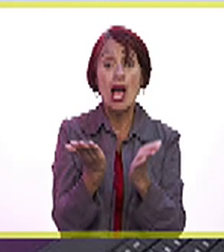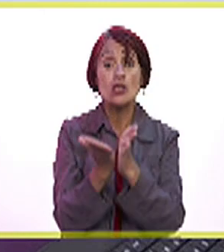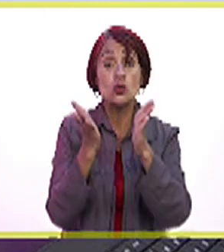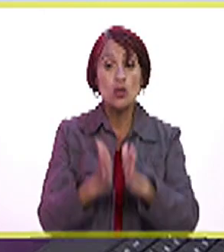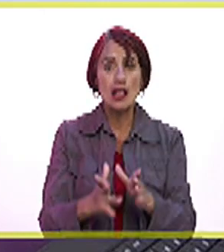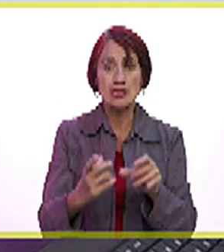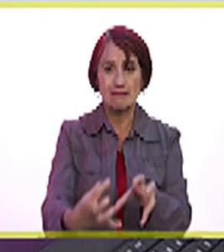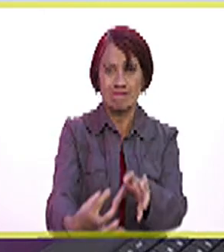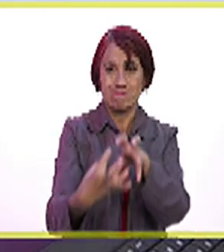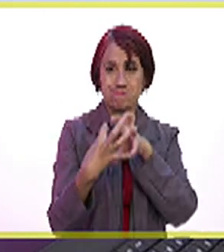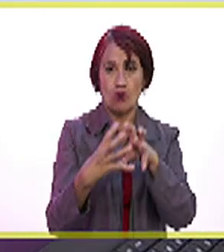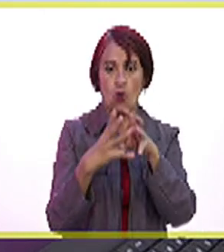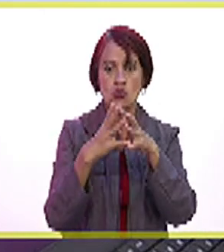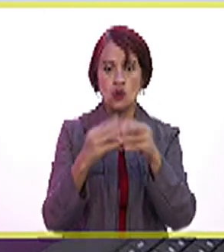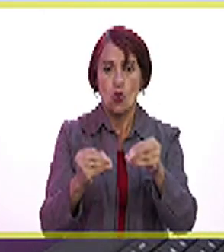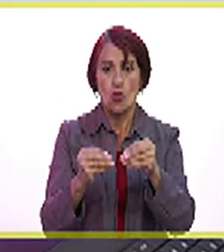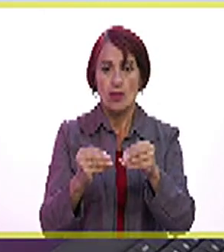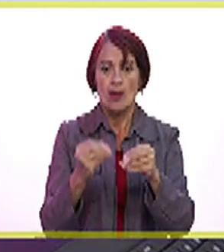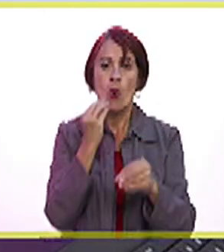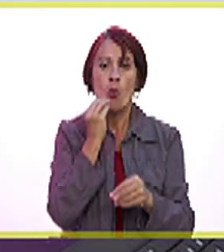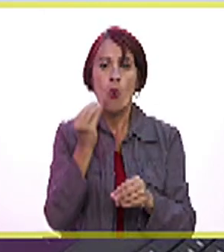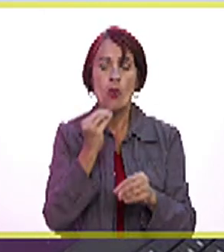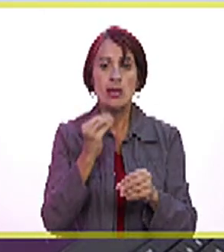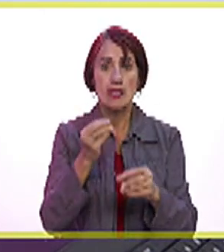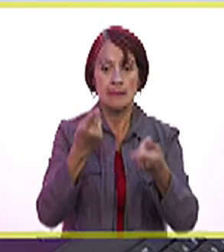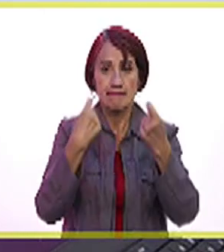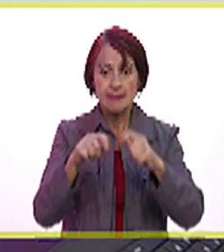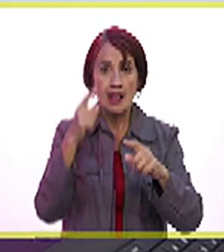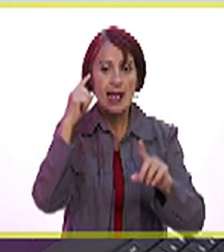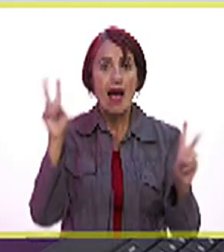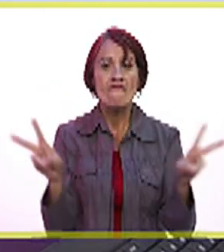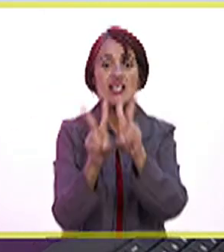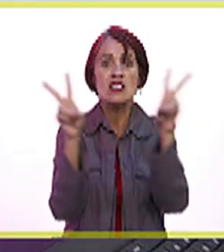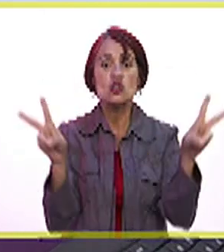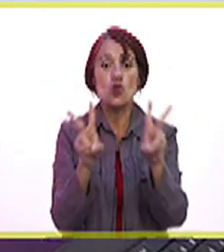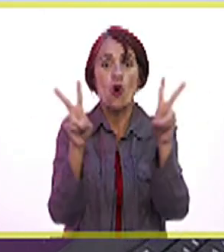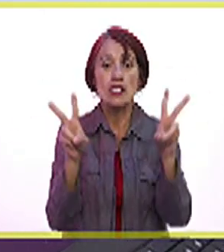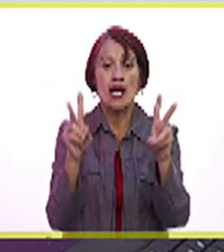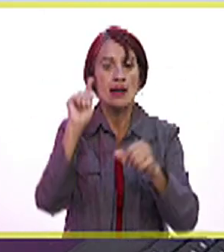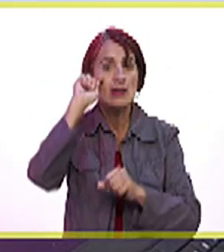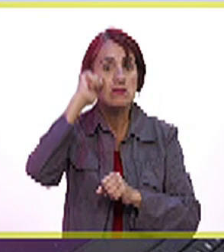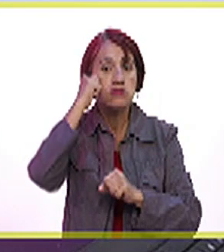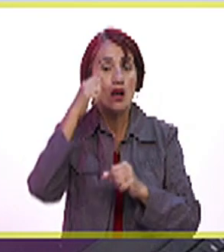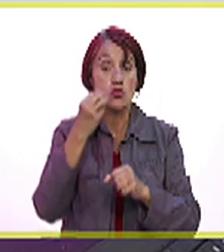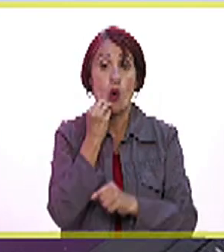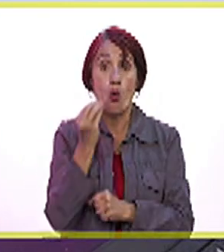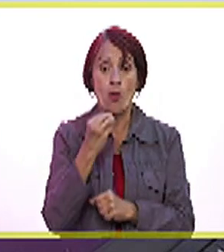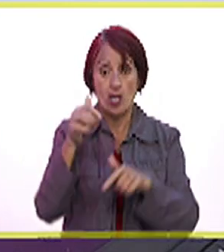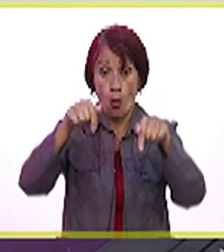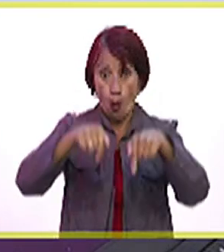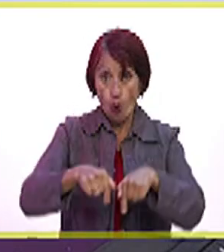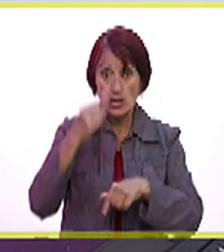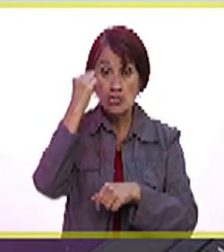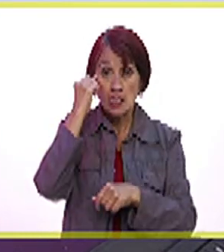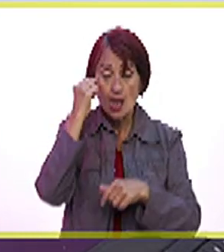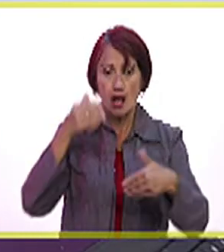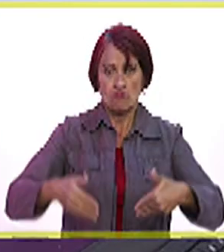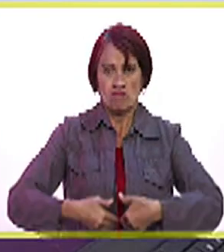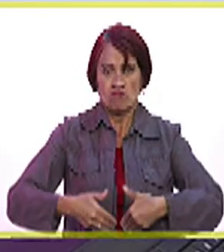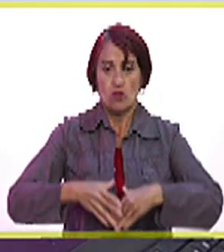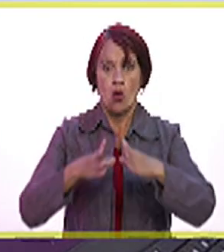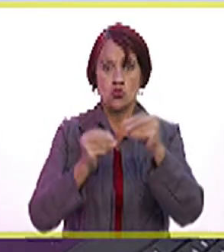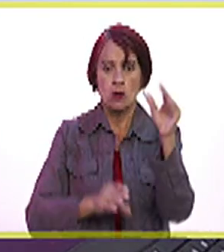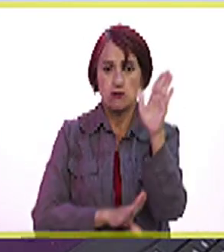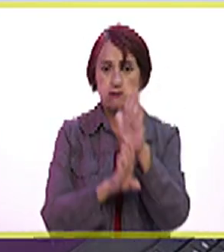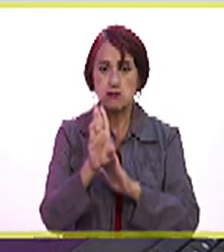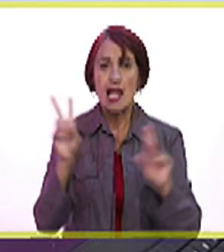las aguerridas tropas de Boves y lograron la victoria. Recordamos que estos jóvenes hoy en día siguen luchando